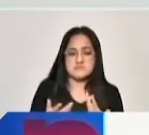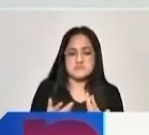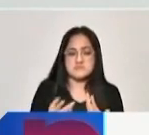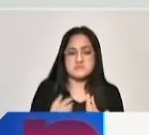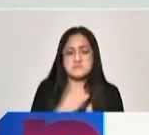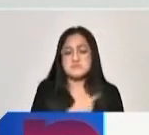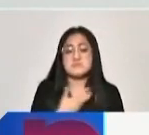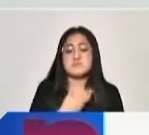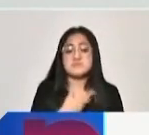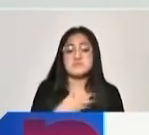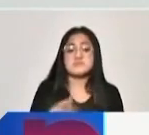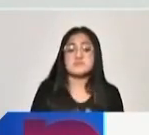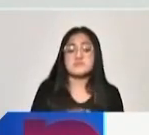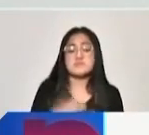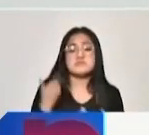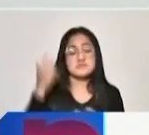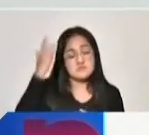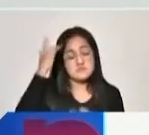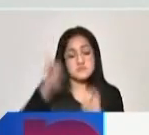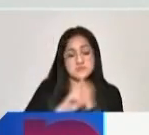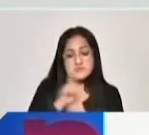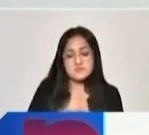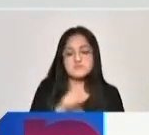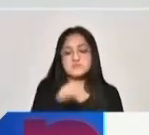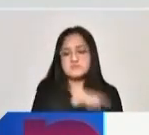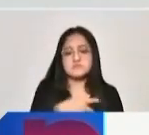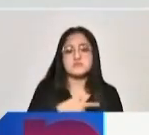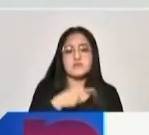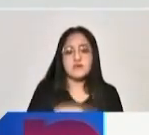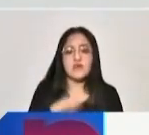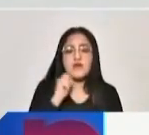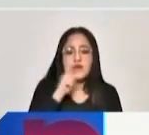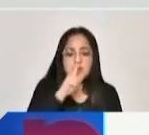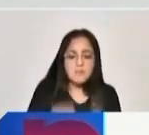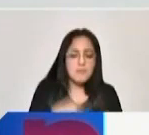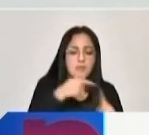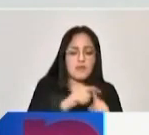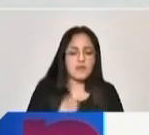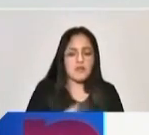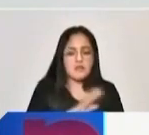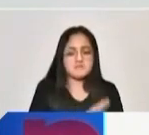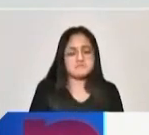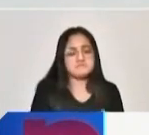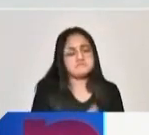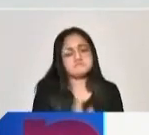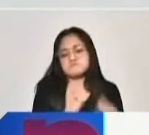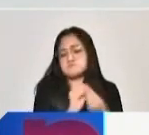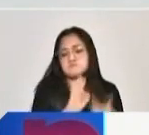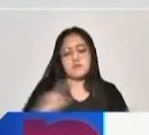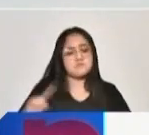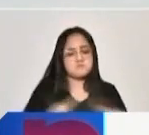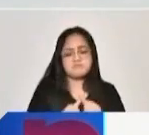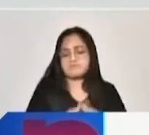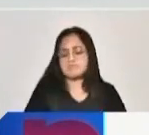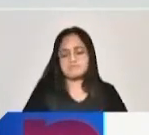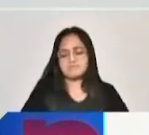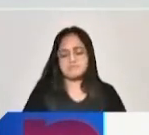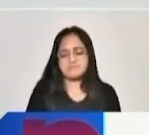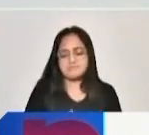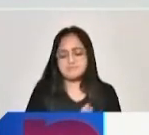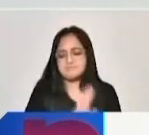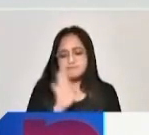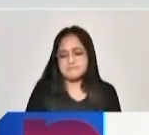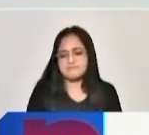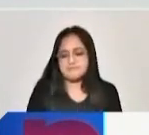lamentablemente ni absceso cerebral son como olvidos que en su momento su